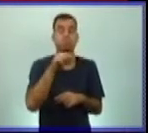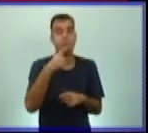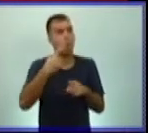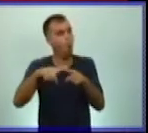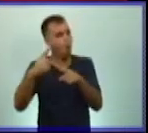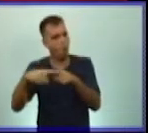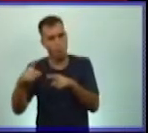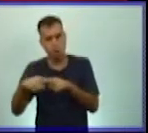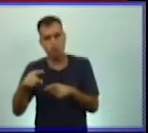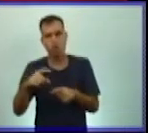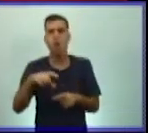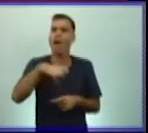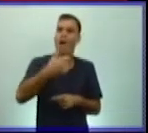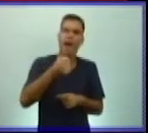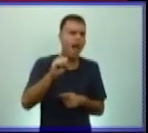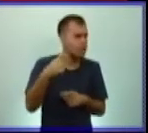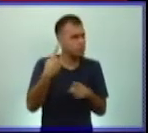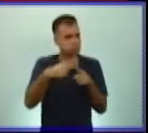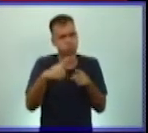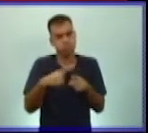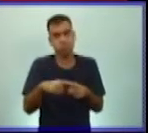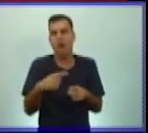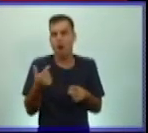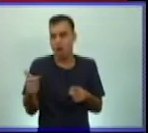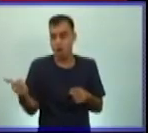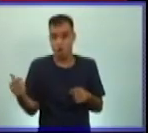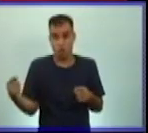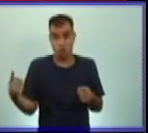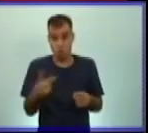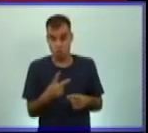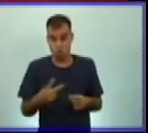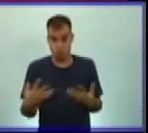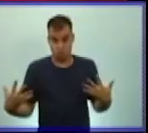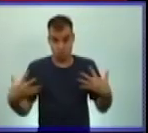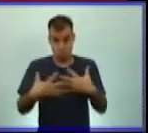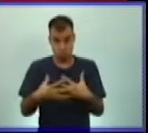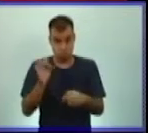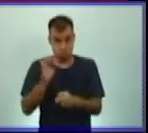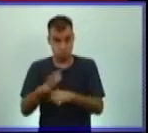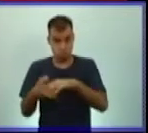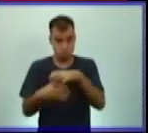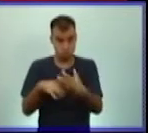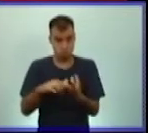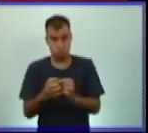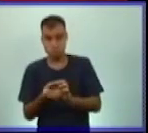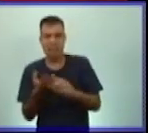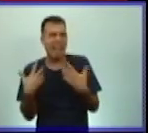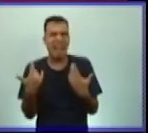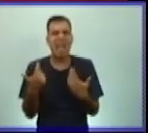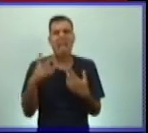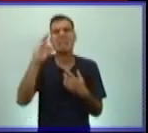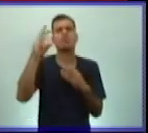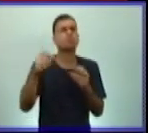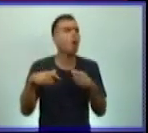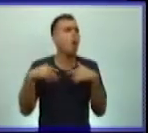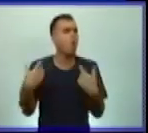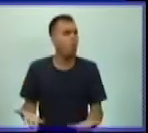natural. Pero, ¿qué se obtiene como producto en estas reacciones de los hidrocarburos con el dioxígeno? Veamos.